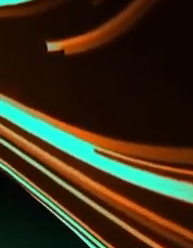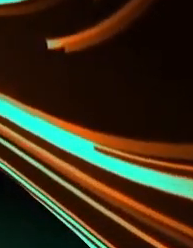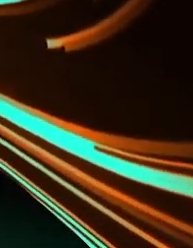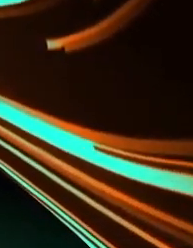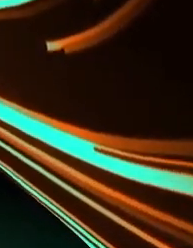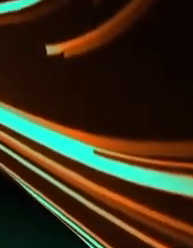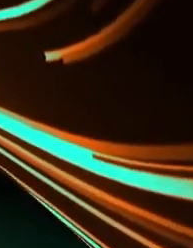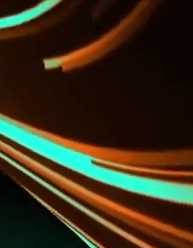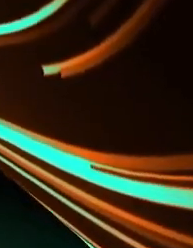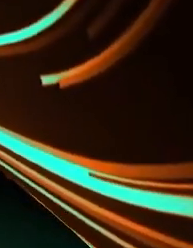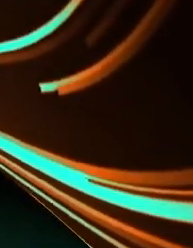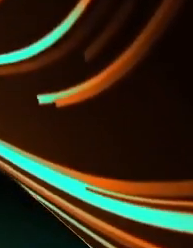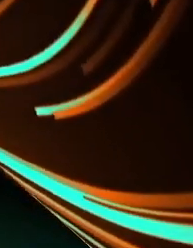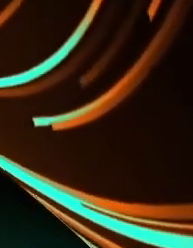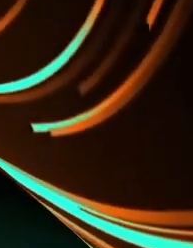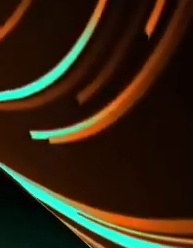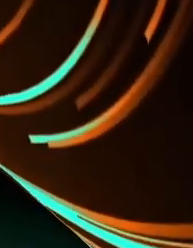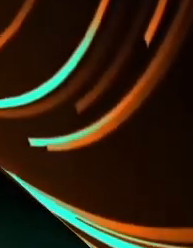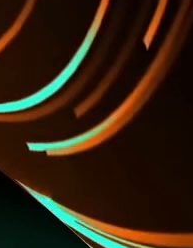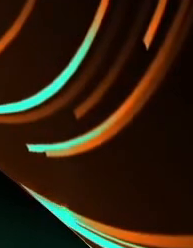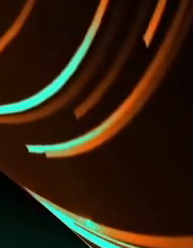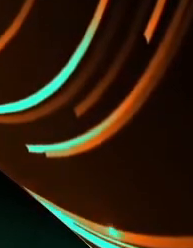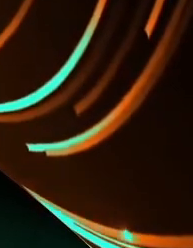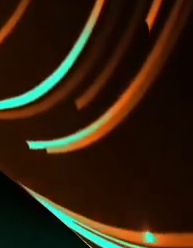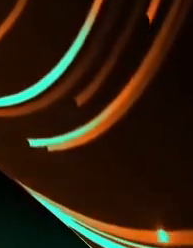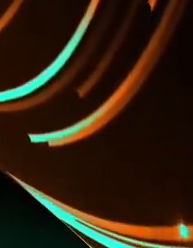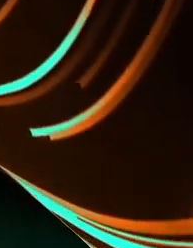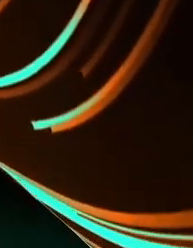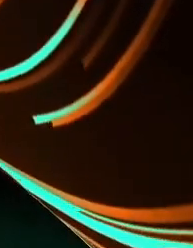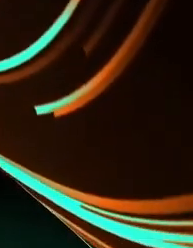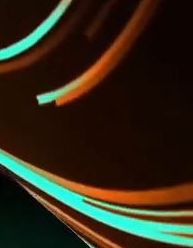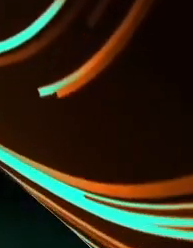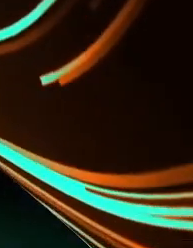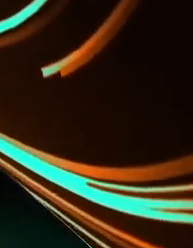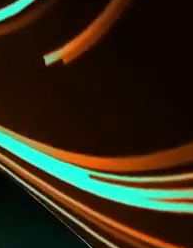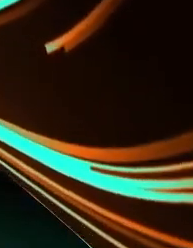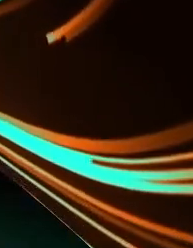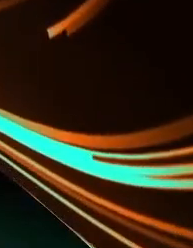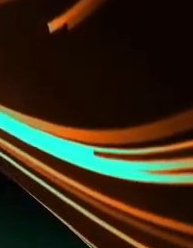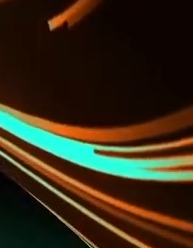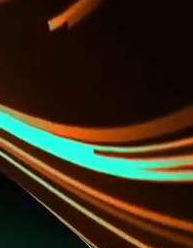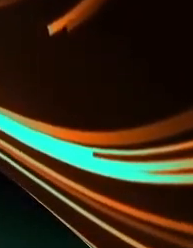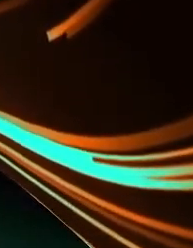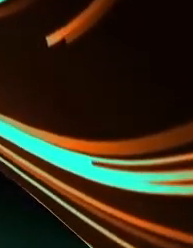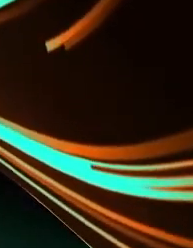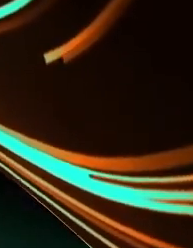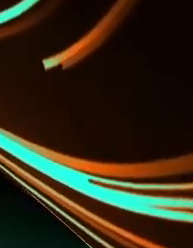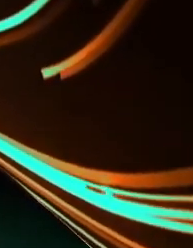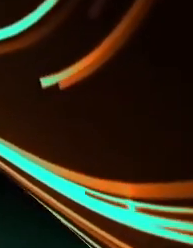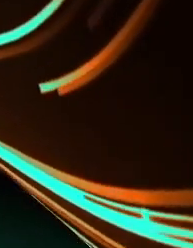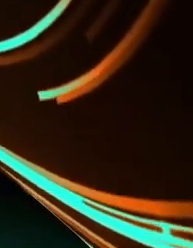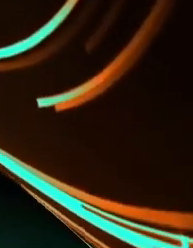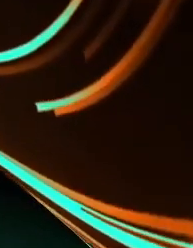se llama? Como moneda de cambio para que tú cedas tus derechos continentales de agua. ¿Me entiendes?